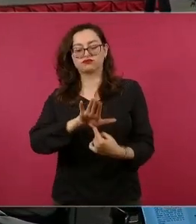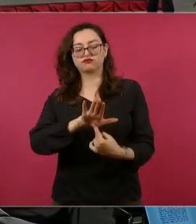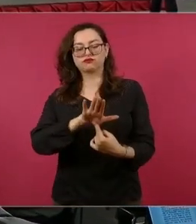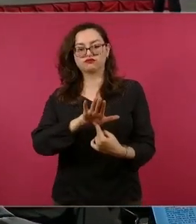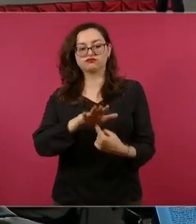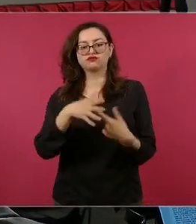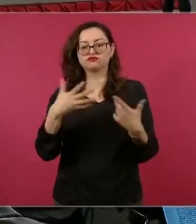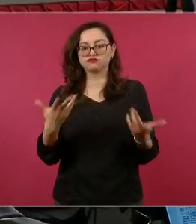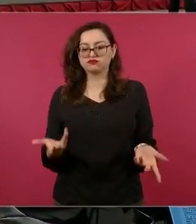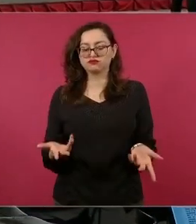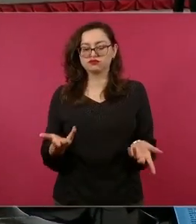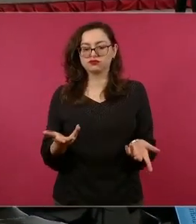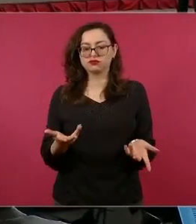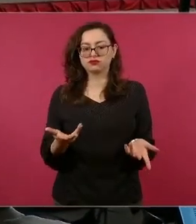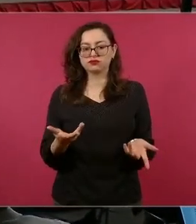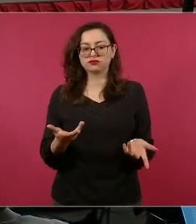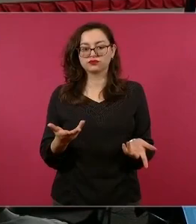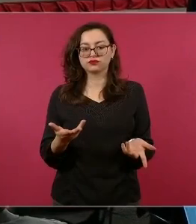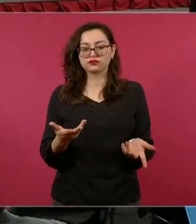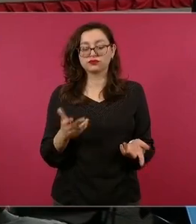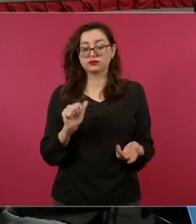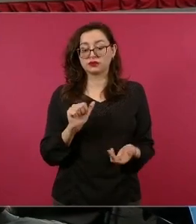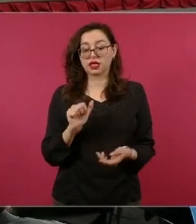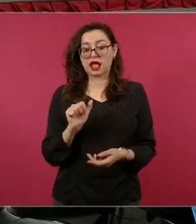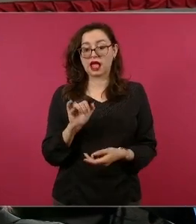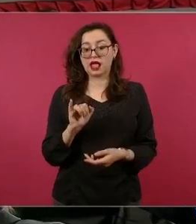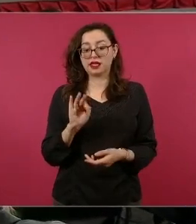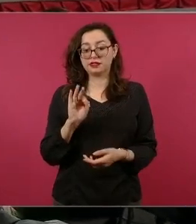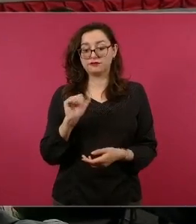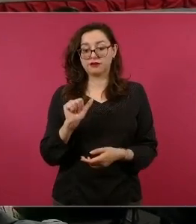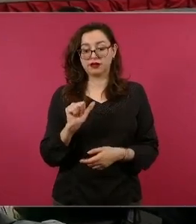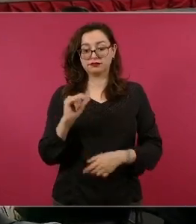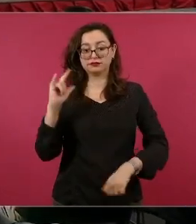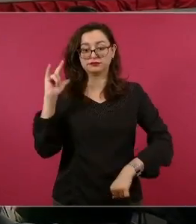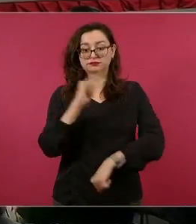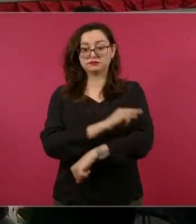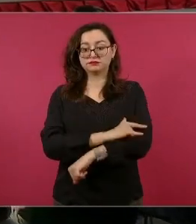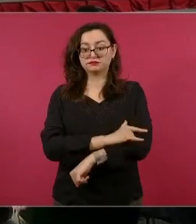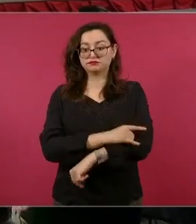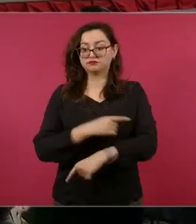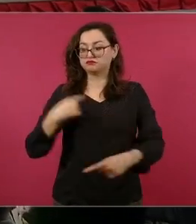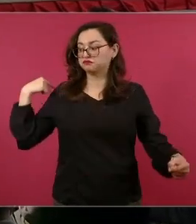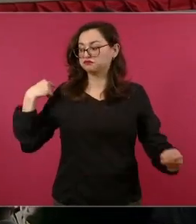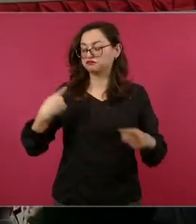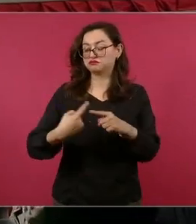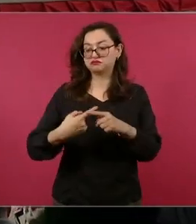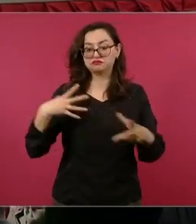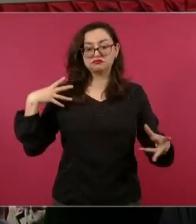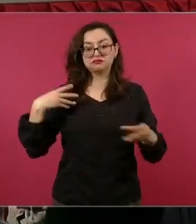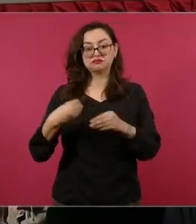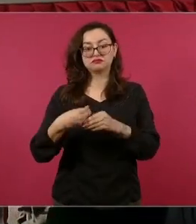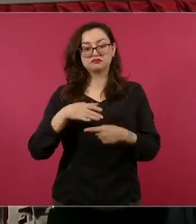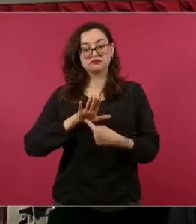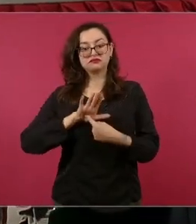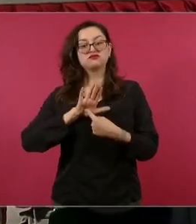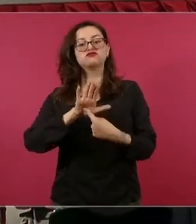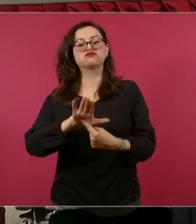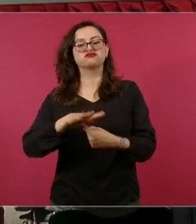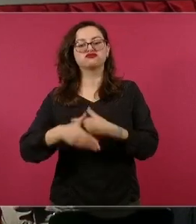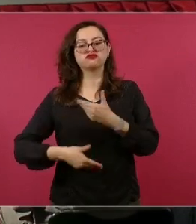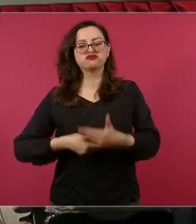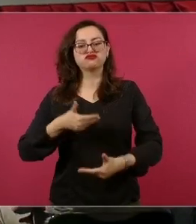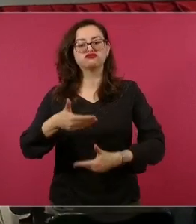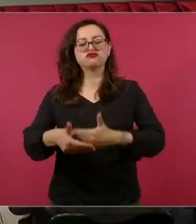reseña de la evolución del Aeropuerto Internacional Felipe Ángeles. La siguiente lámina, por favor. Como la mayoría de ustedes